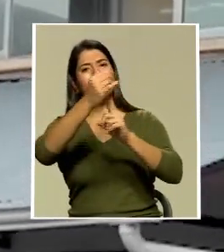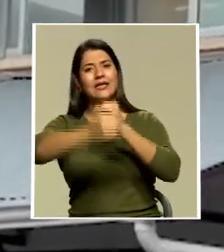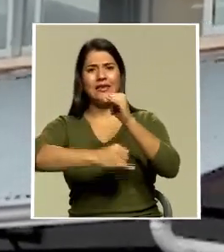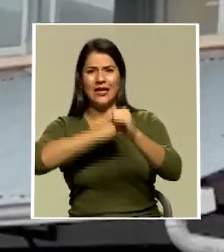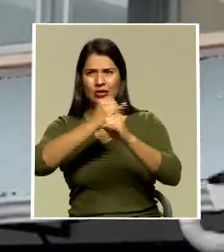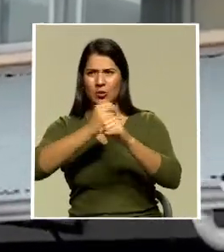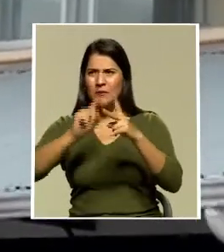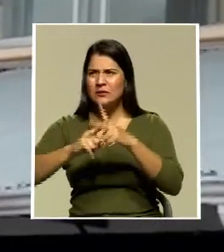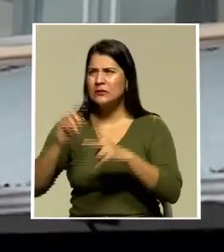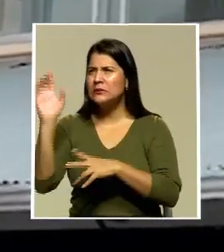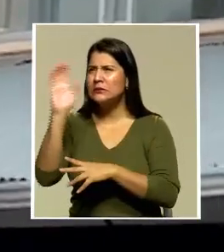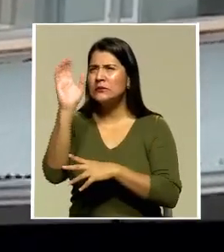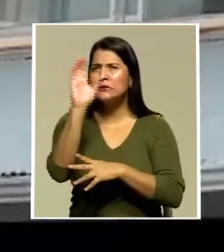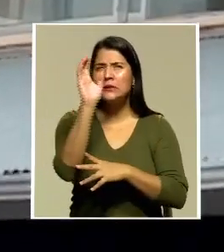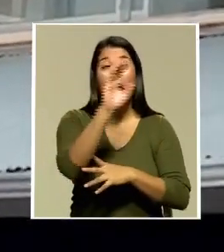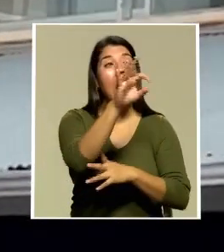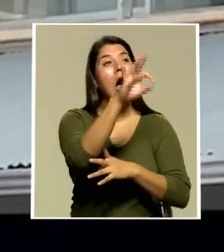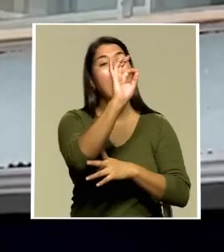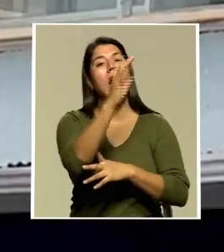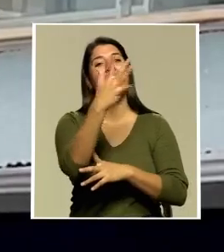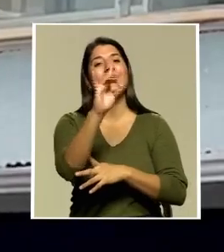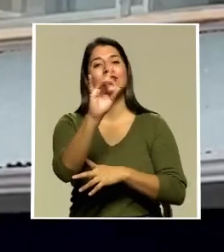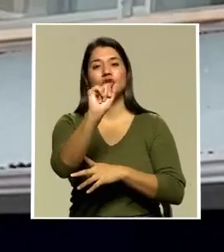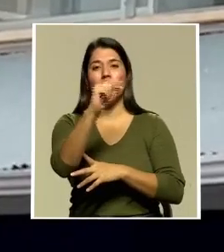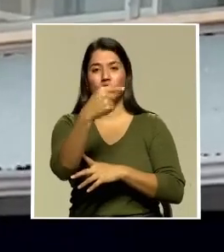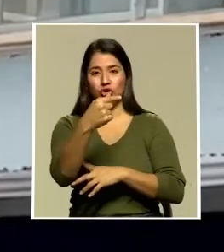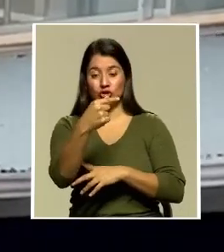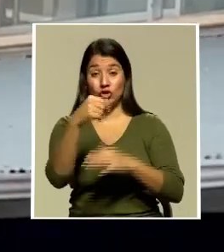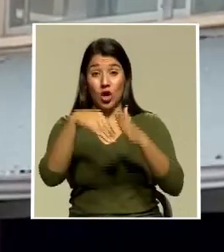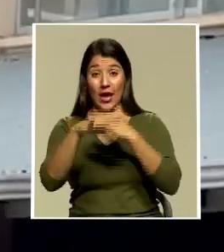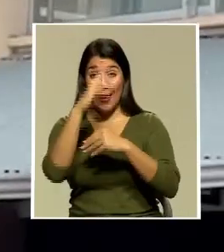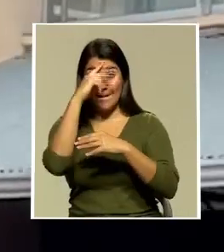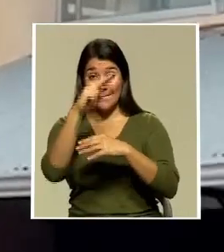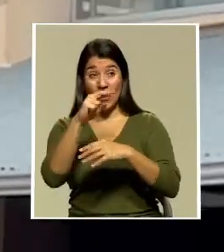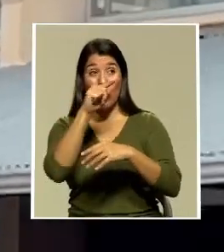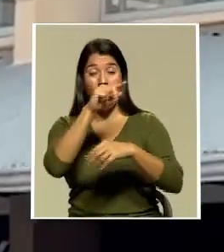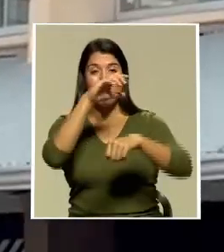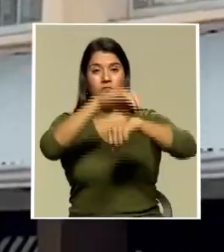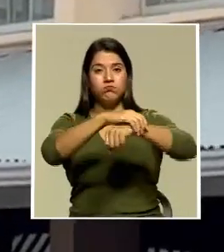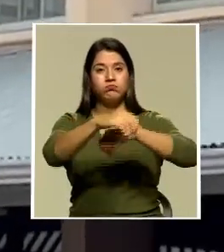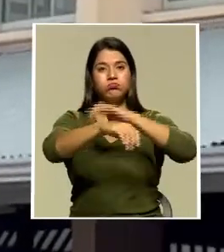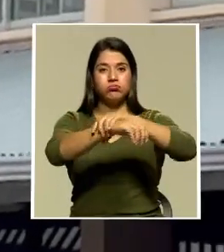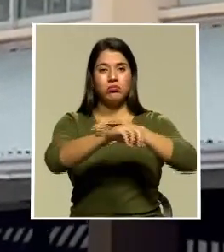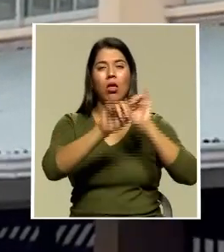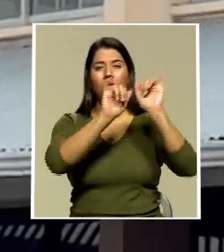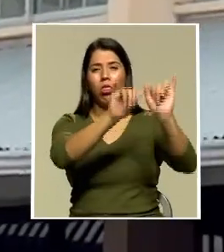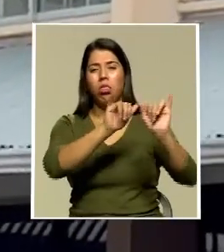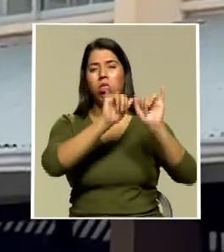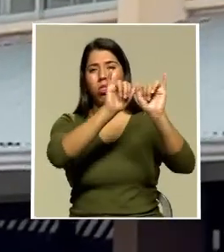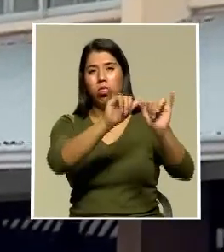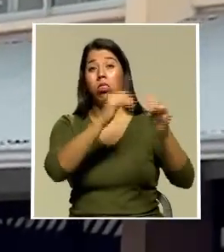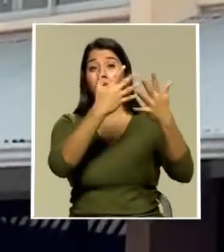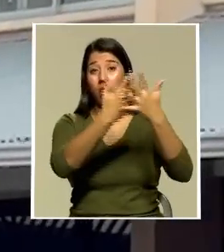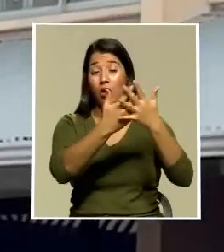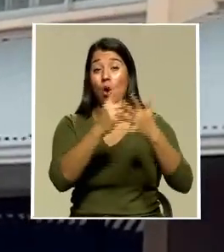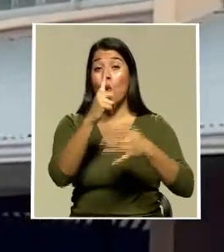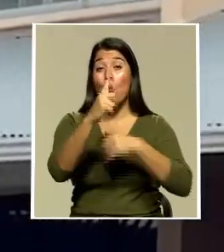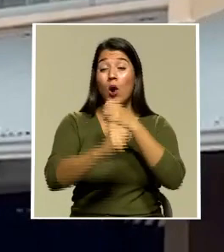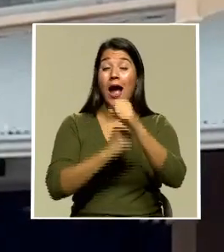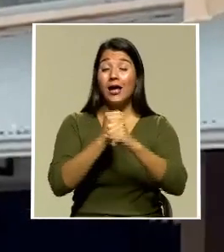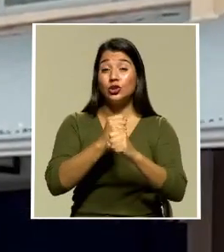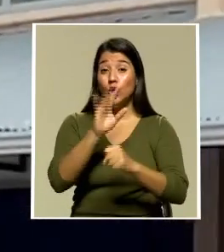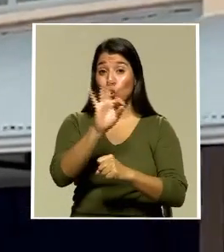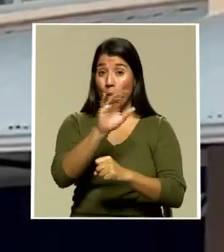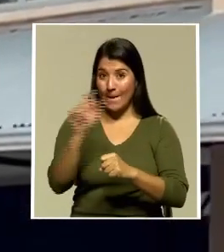se mantuvo en fuga hasta el 18 de agosto, cuando fue detenido en un municipio de Nuevo León, en Monterrey, México. Pasaron 1 año y 9 meses hasta